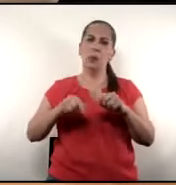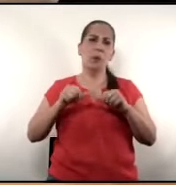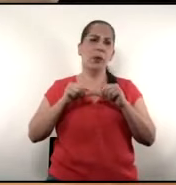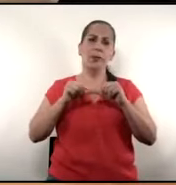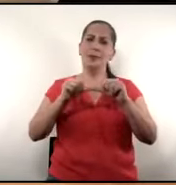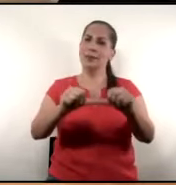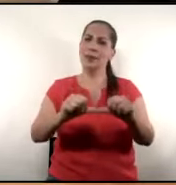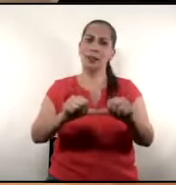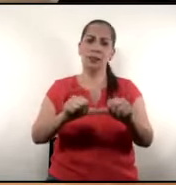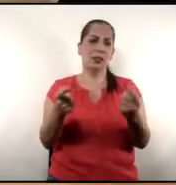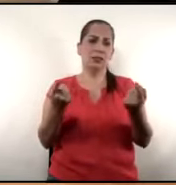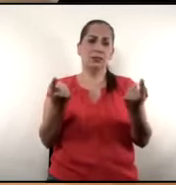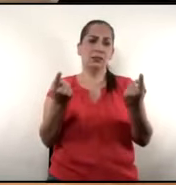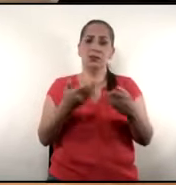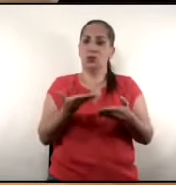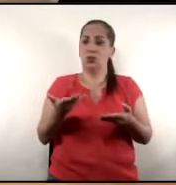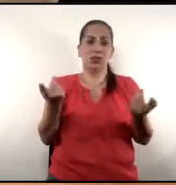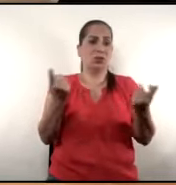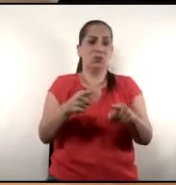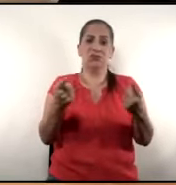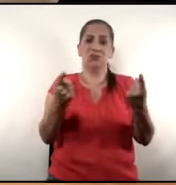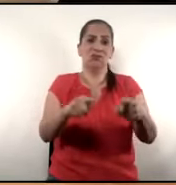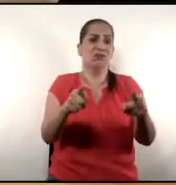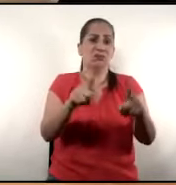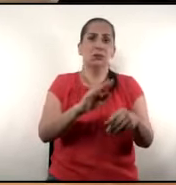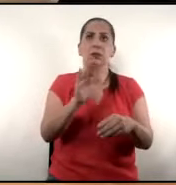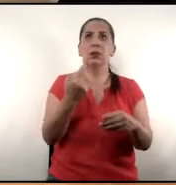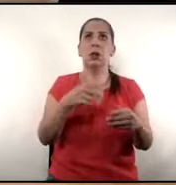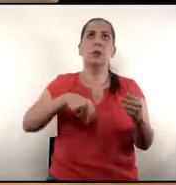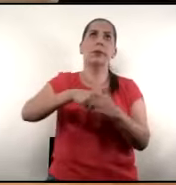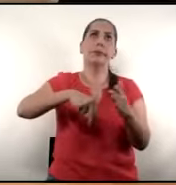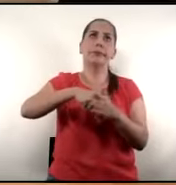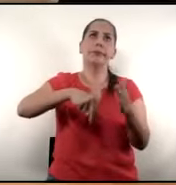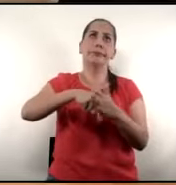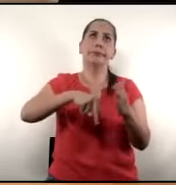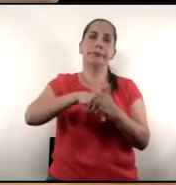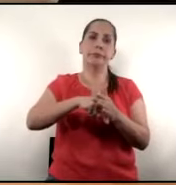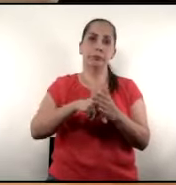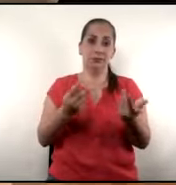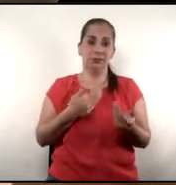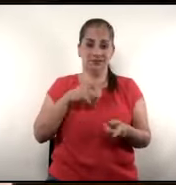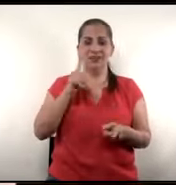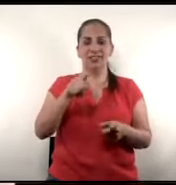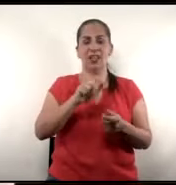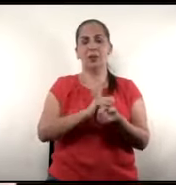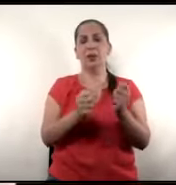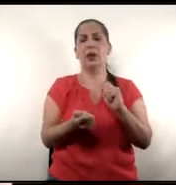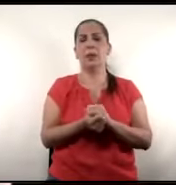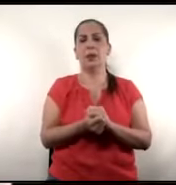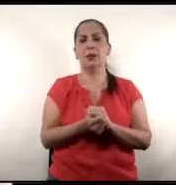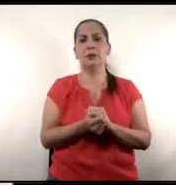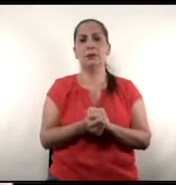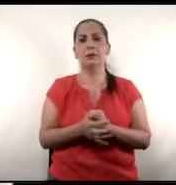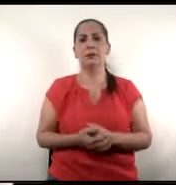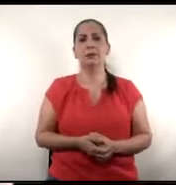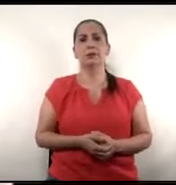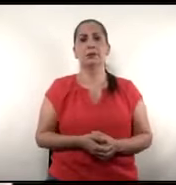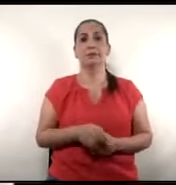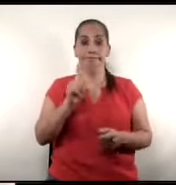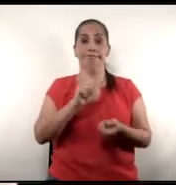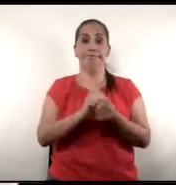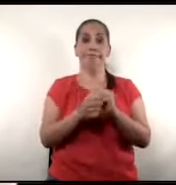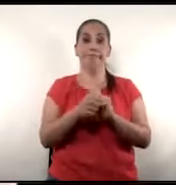las cosas no suceden, las cosas no se hacen, para todo hay obstáculos, y demanda un cambio. Y ese cambio habrá